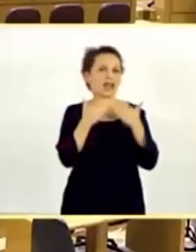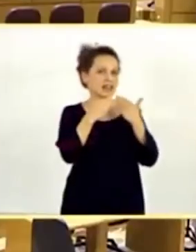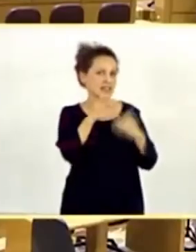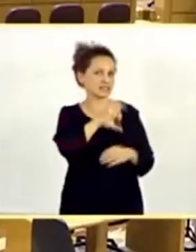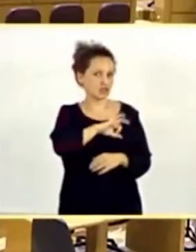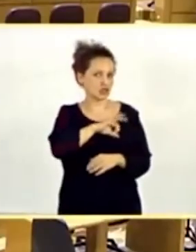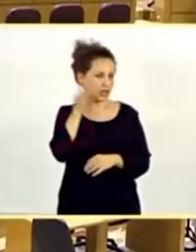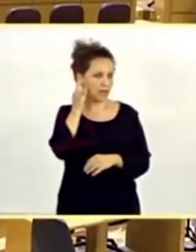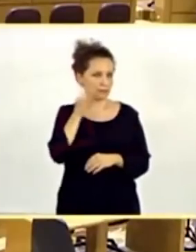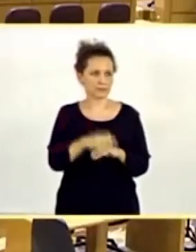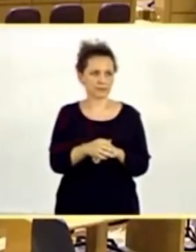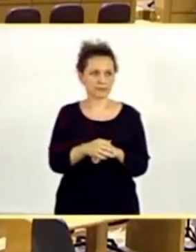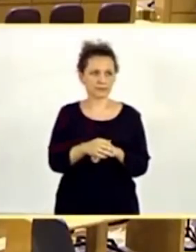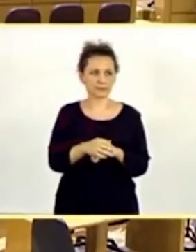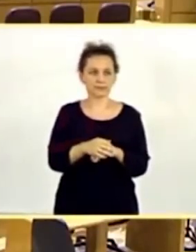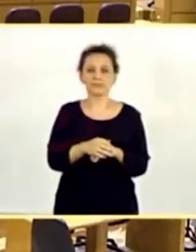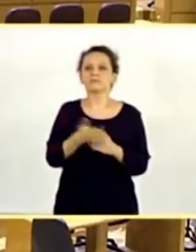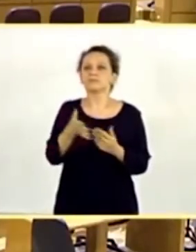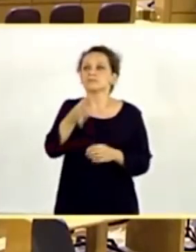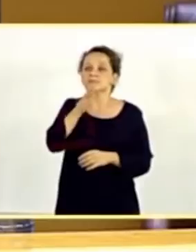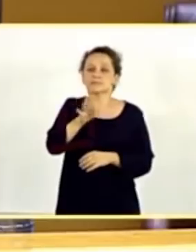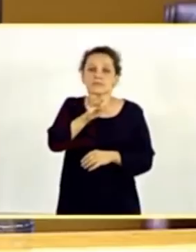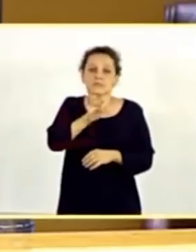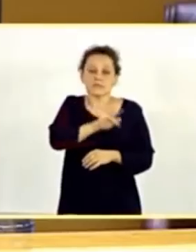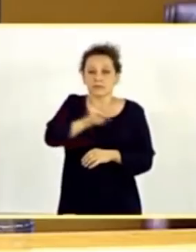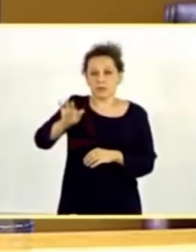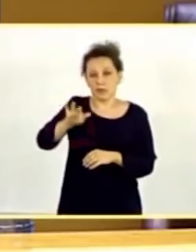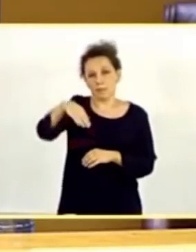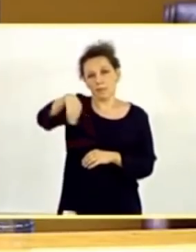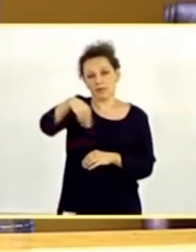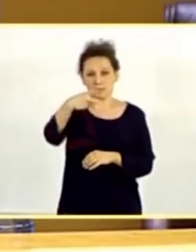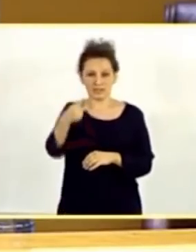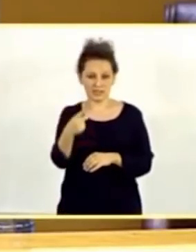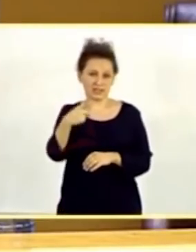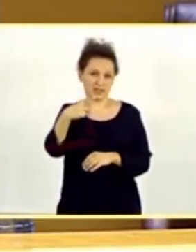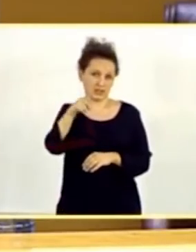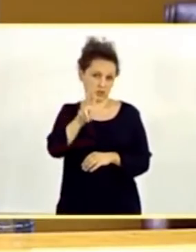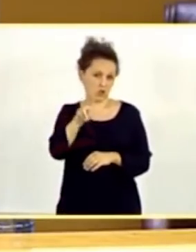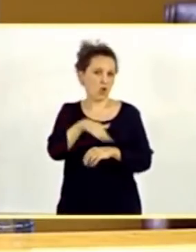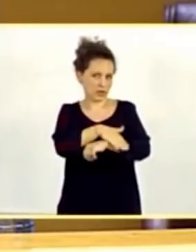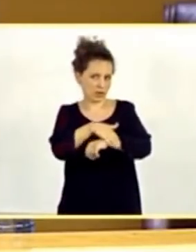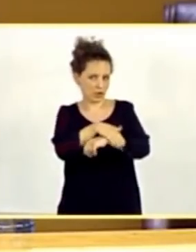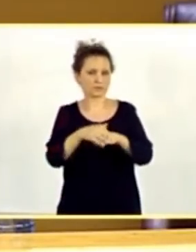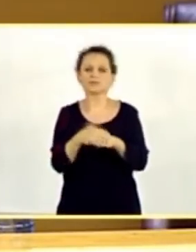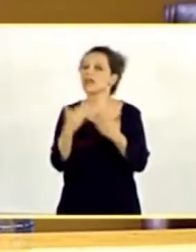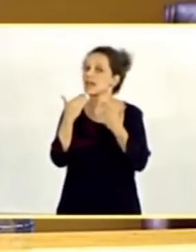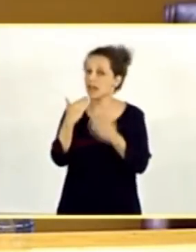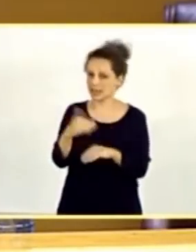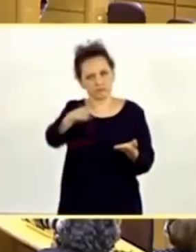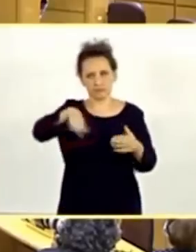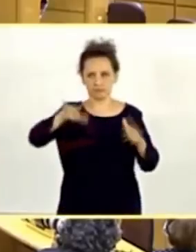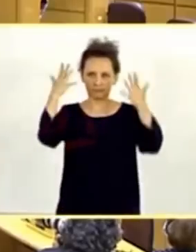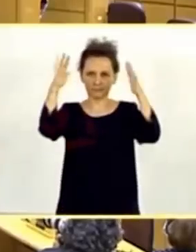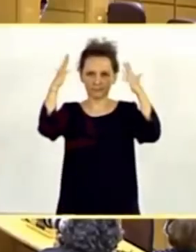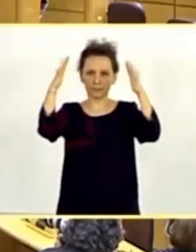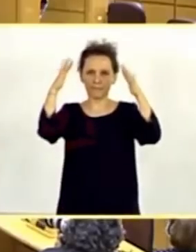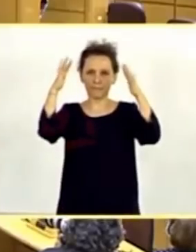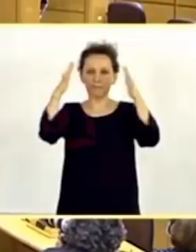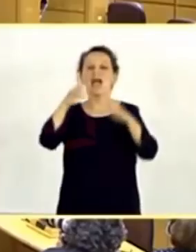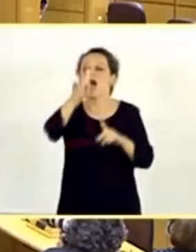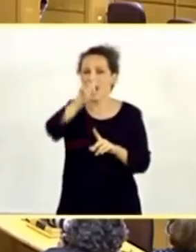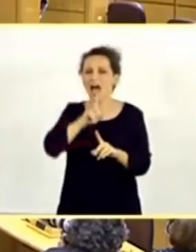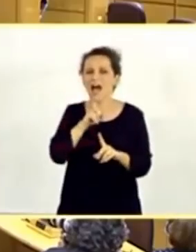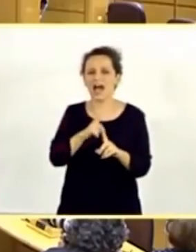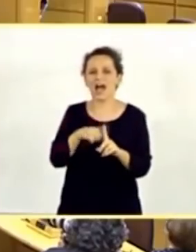lleva escrito, y fue muy triste, muy triste, muy triste, porque efectivamente una vez más se quedó casi sin contestar nada de lo